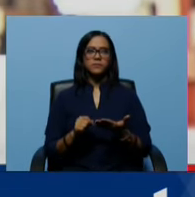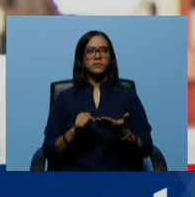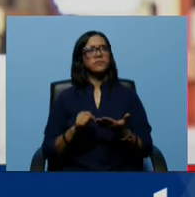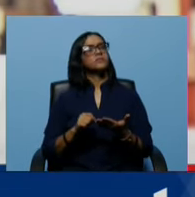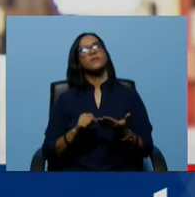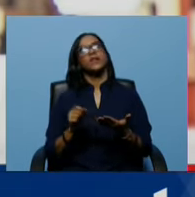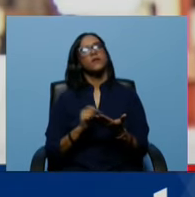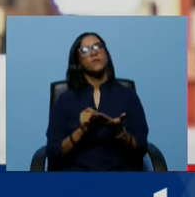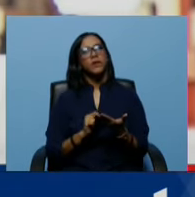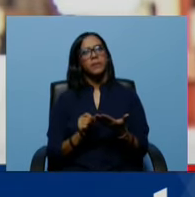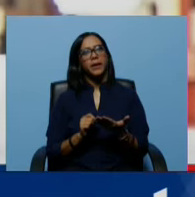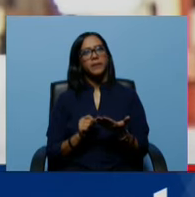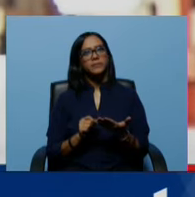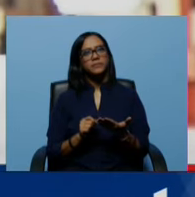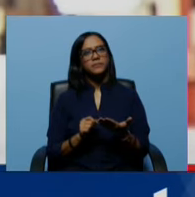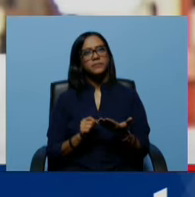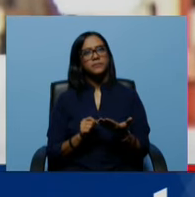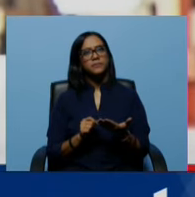Lo firmé.